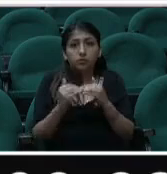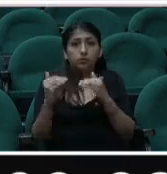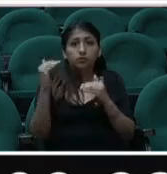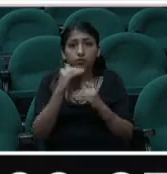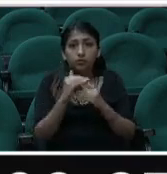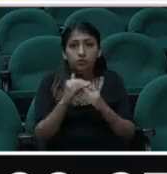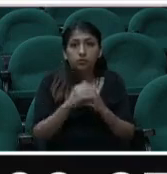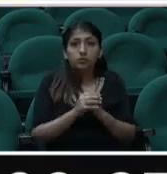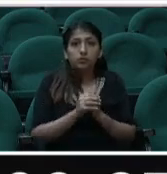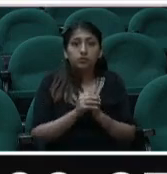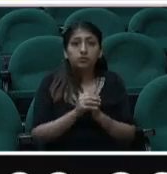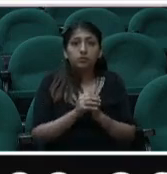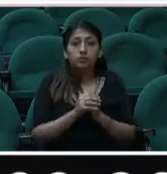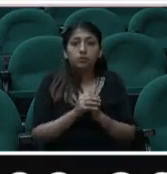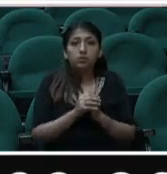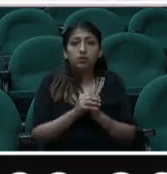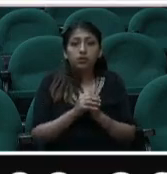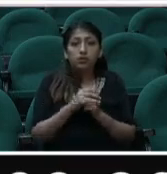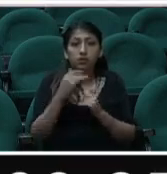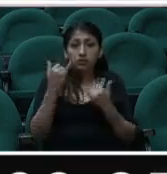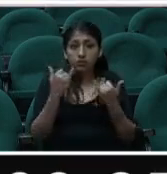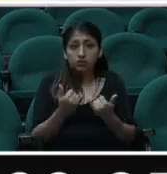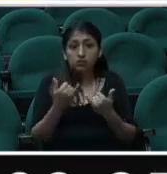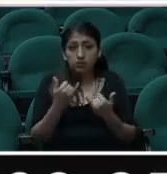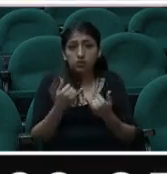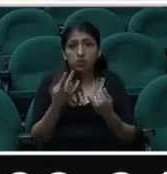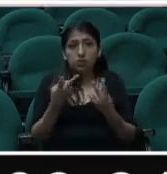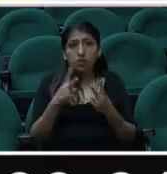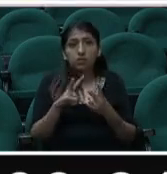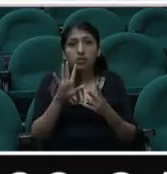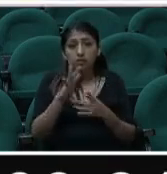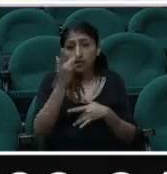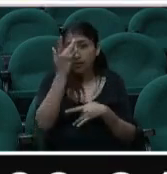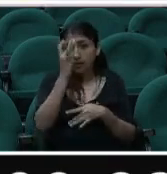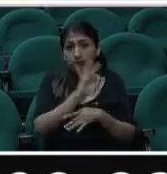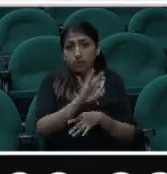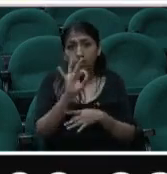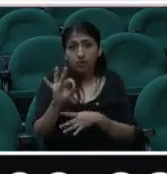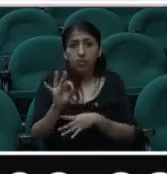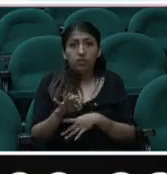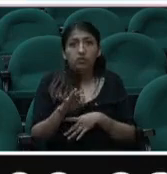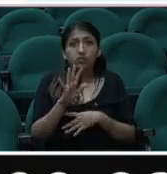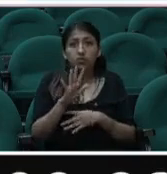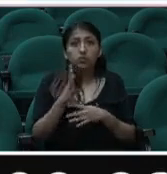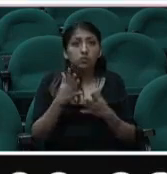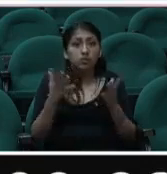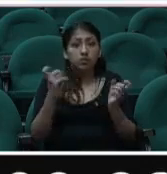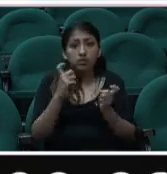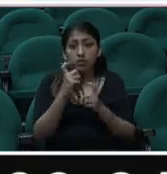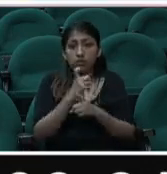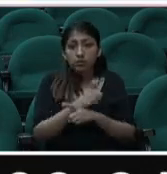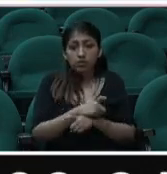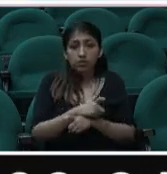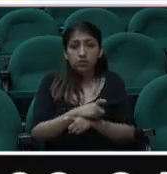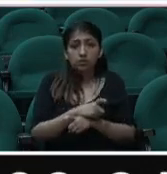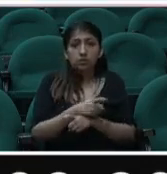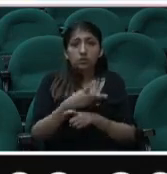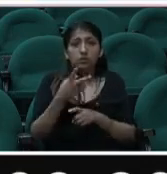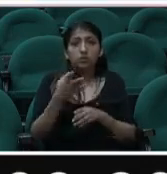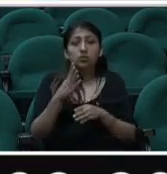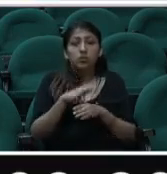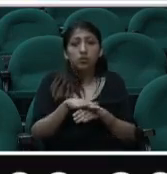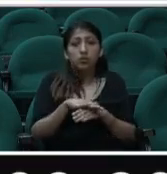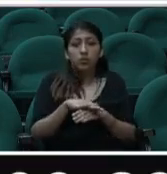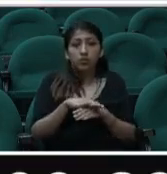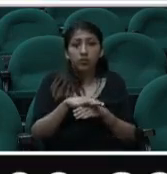superar en el hecho actual e incluso de la pandemia han sucedido situaciones tan complejas sobre las cuales hay que